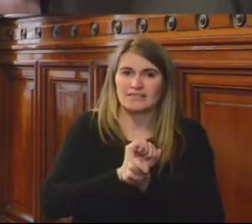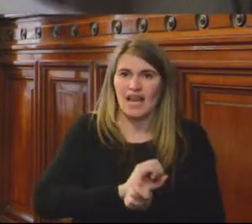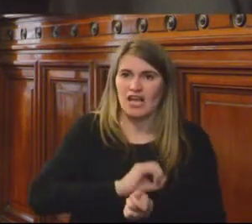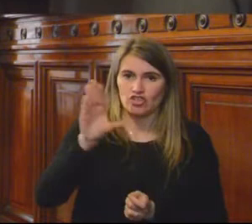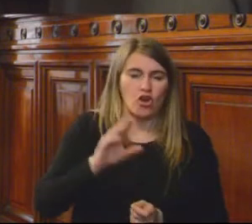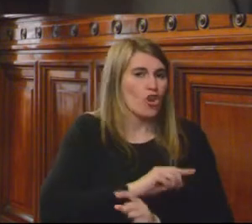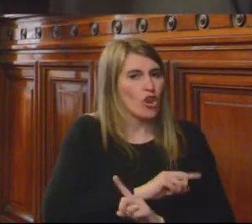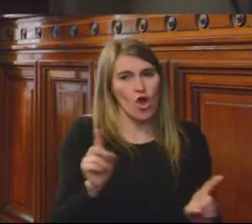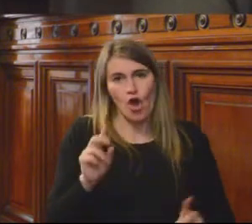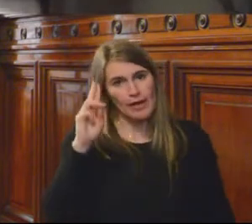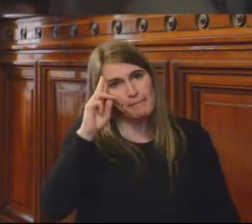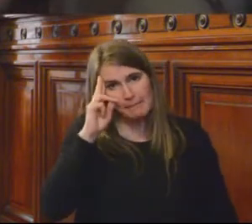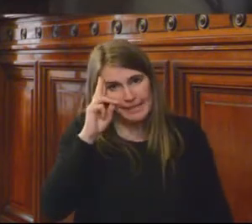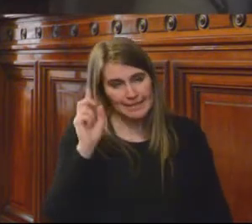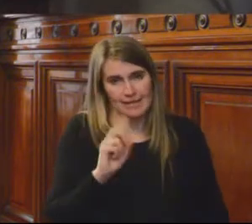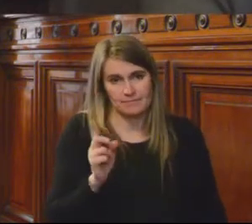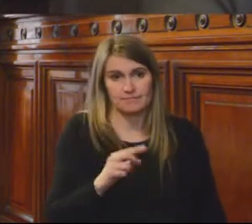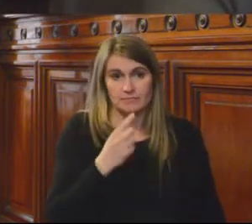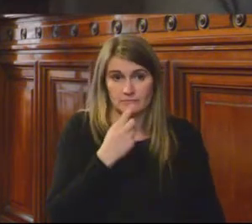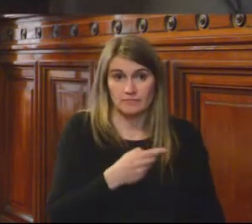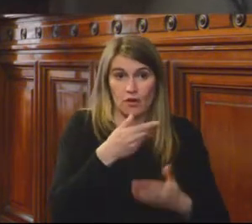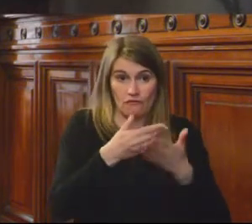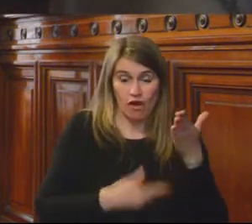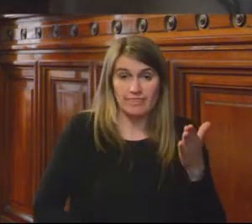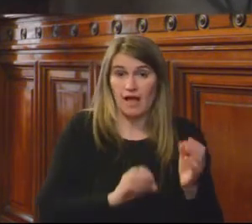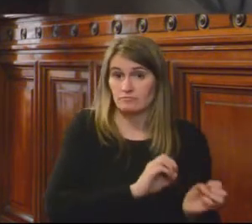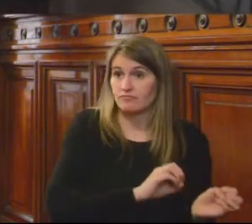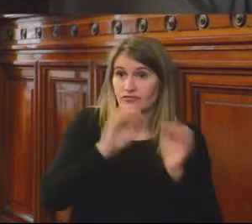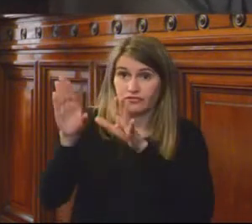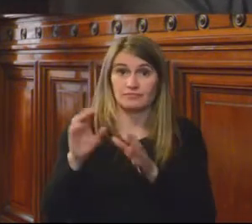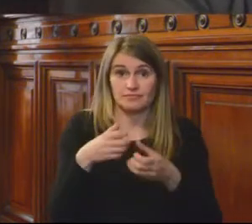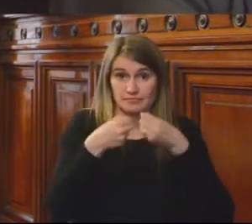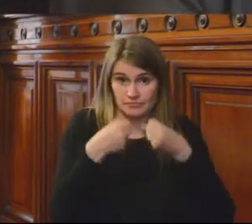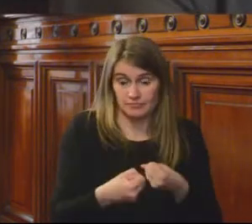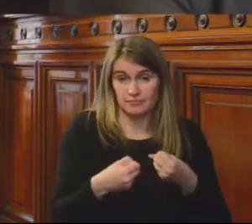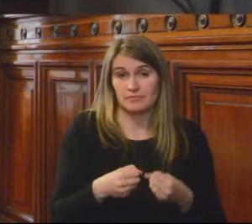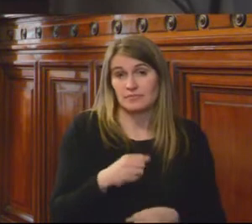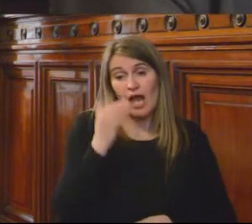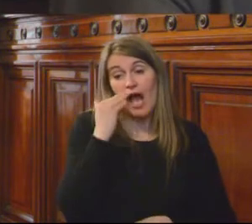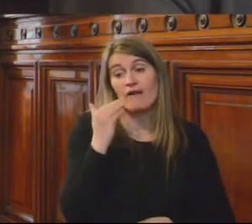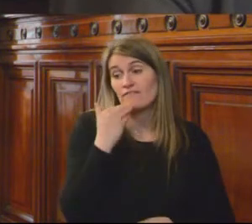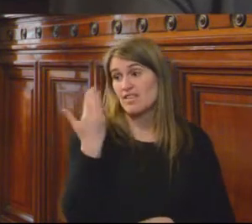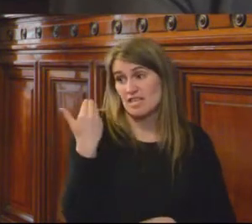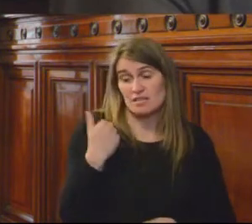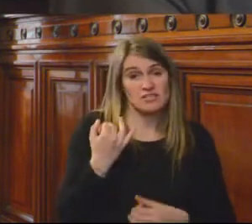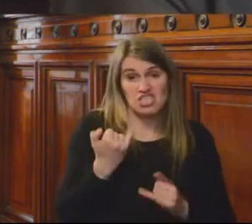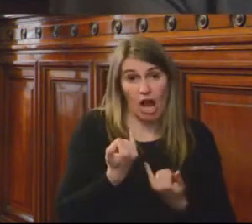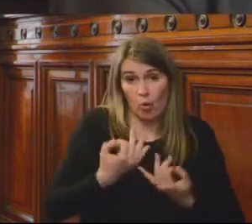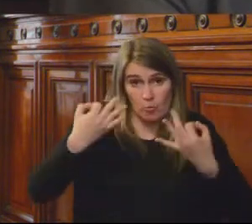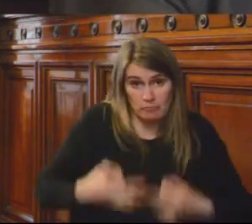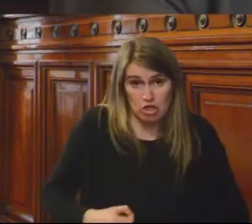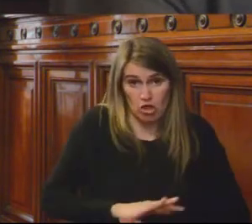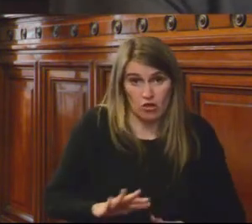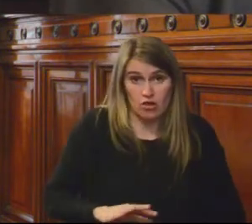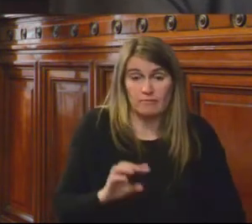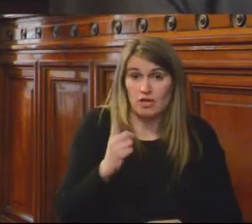se respetan. Por ejemplo, aquí tenemos la boleta de excarcelación de Víctor Ugas, desde abril tiene la pena cumplida y no hay